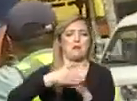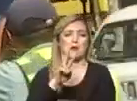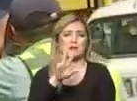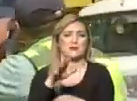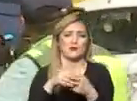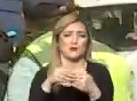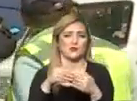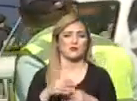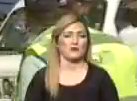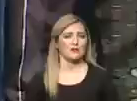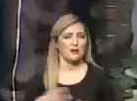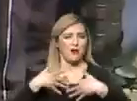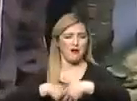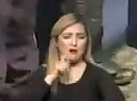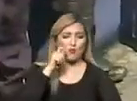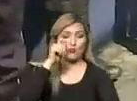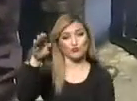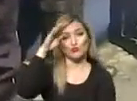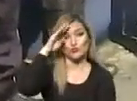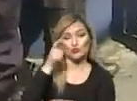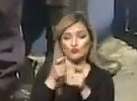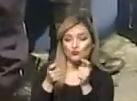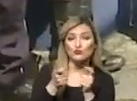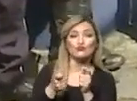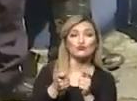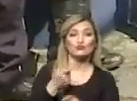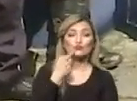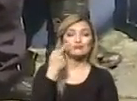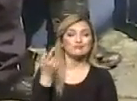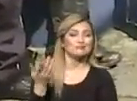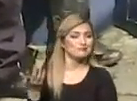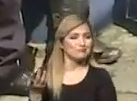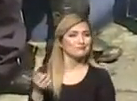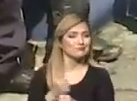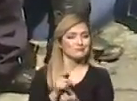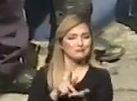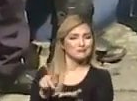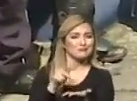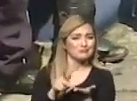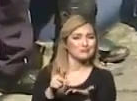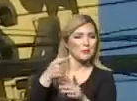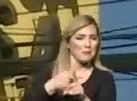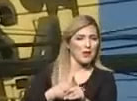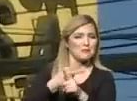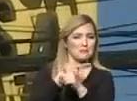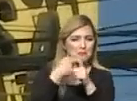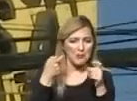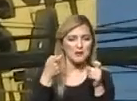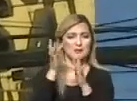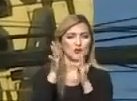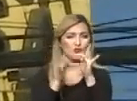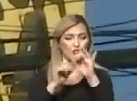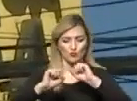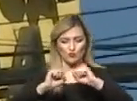los miembros de la Policía Nacional que resguardaban la zona, aseguraron que pese a que realizaron los pagos durante los meses de marzo,